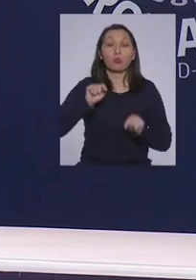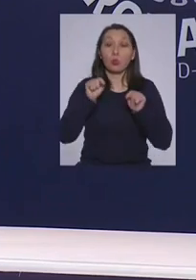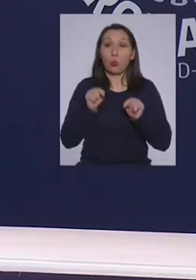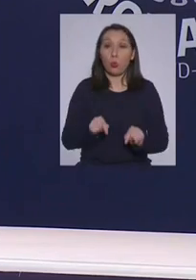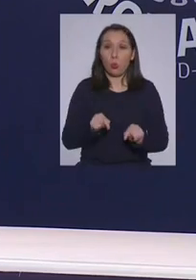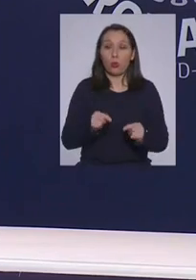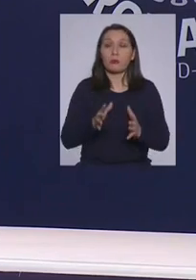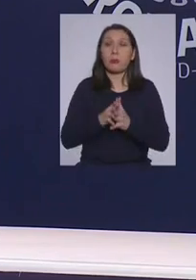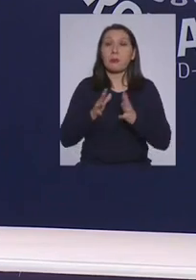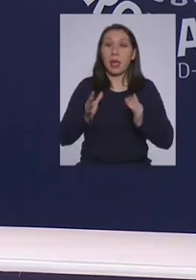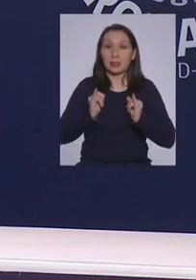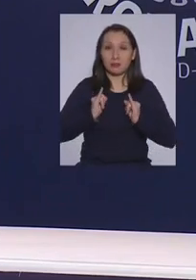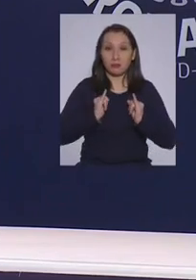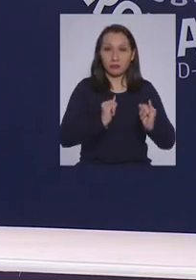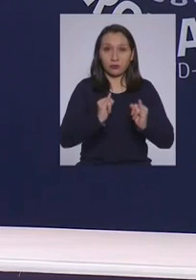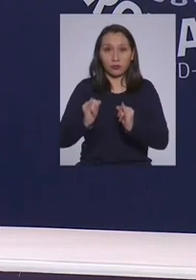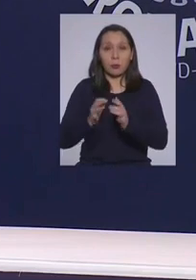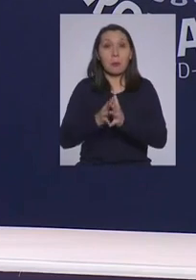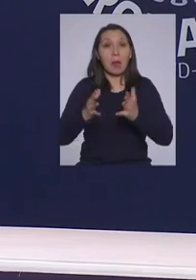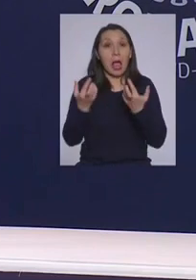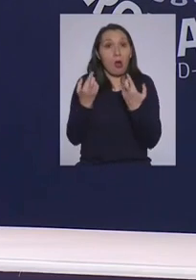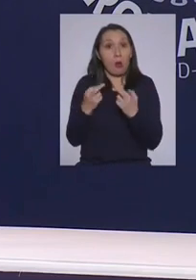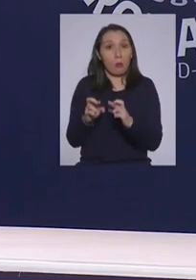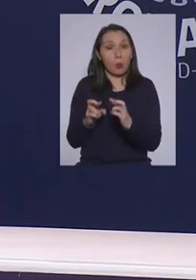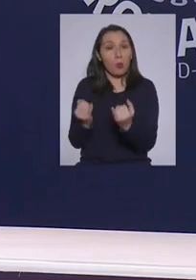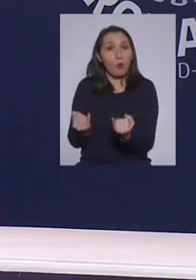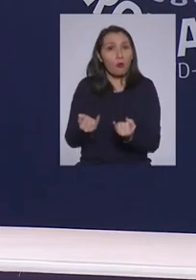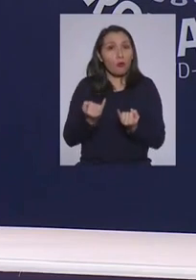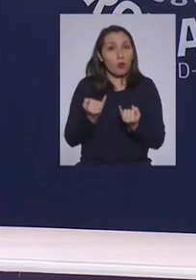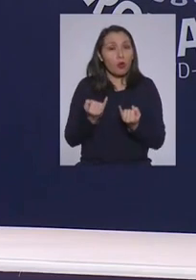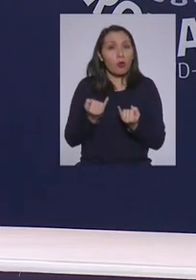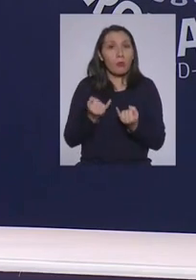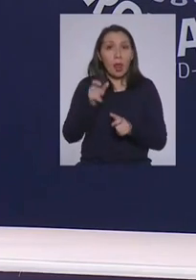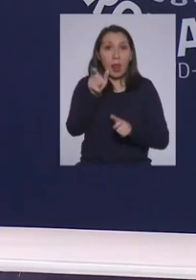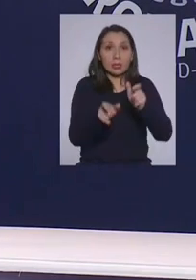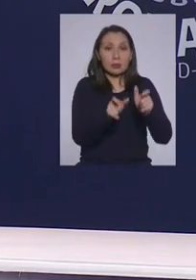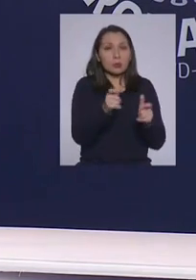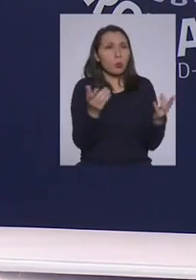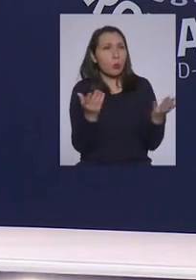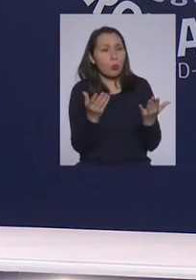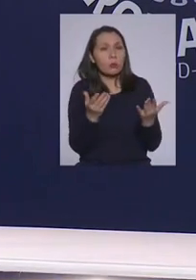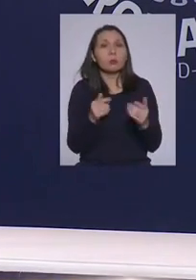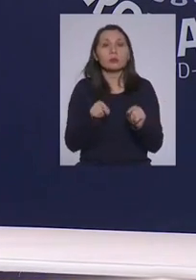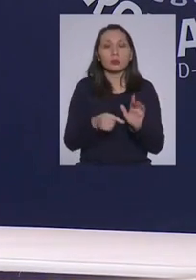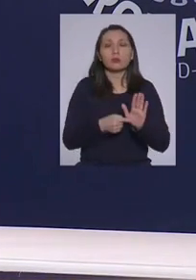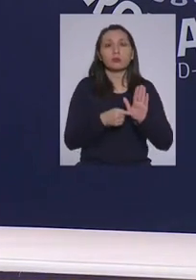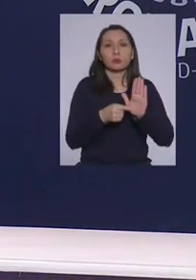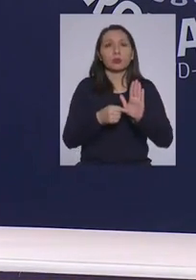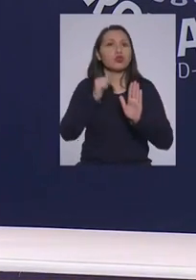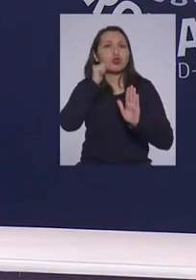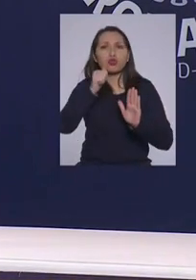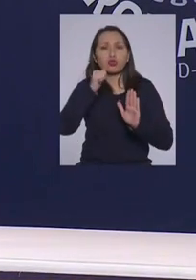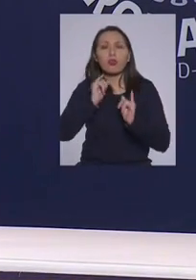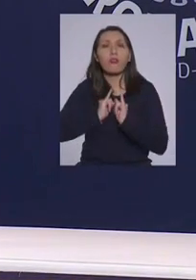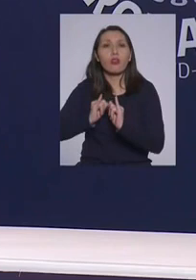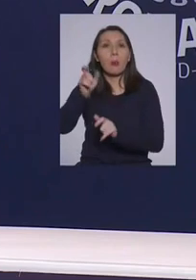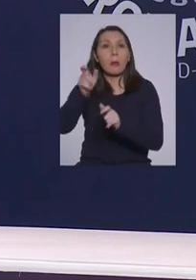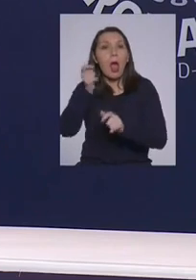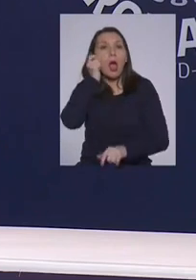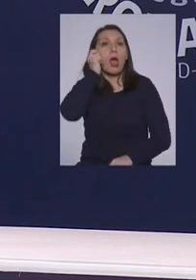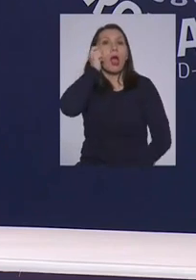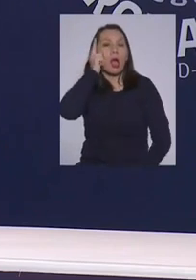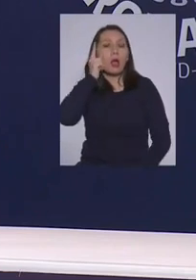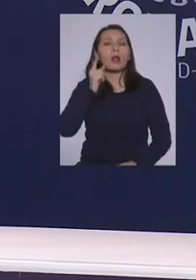día, para dar mayor información, mayor oportunidad de la información a la comunidad, es que tenemos este informe diario, que es